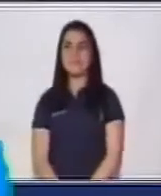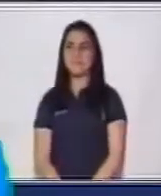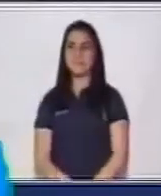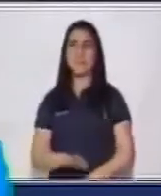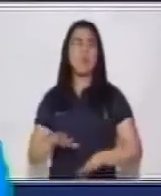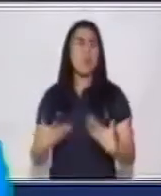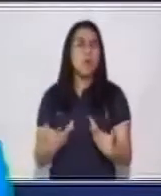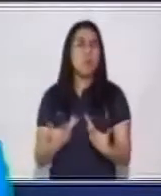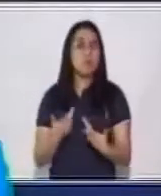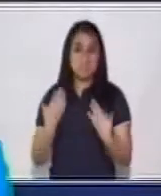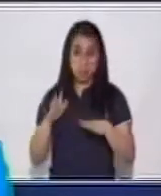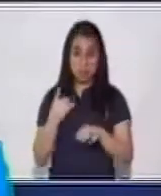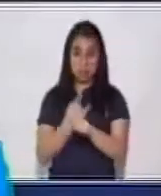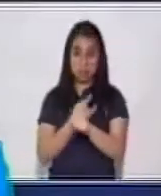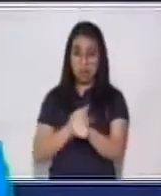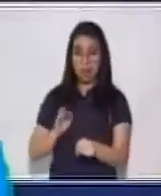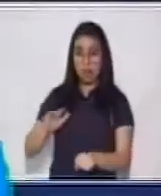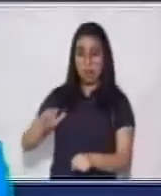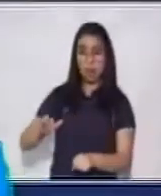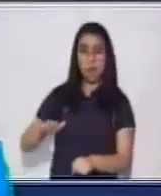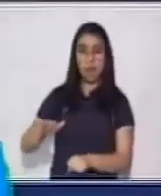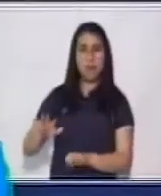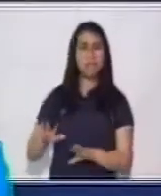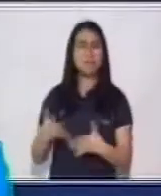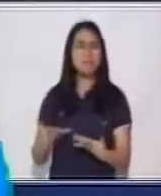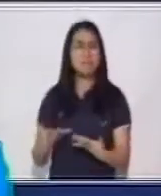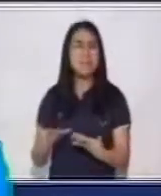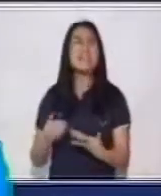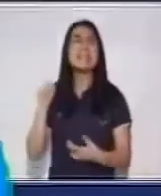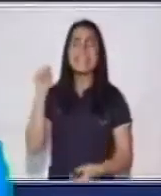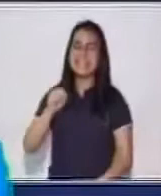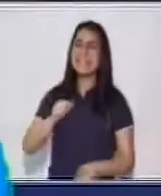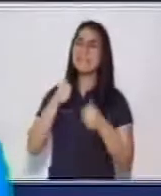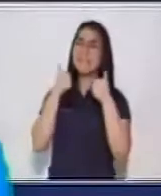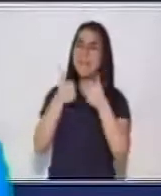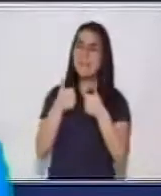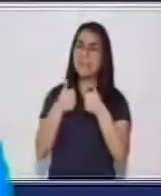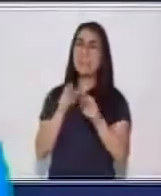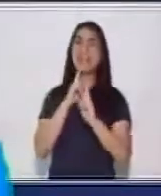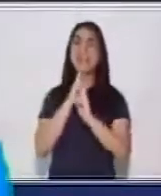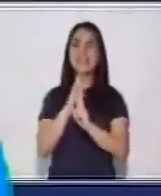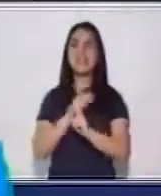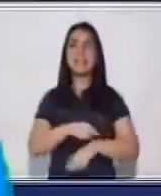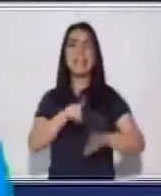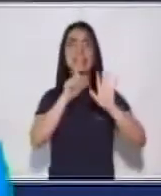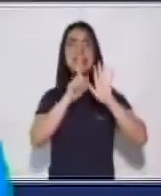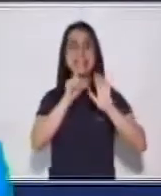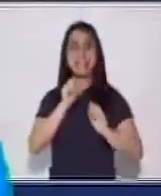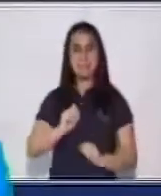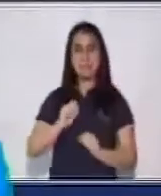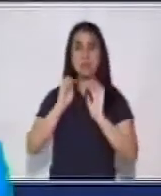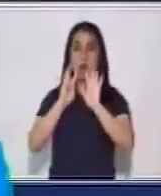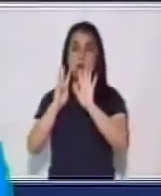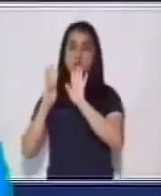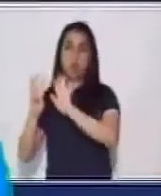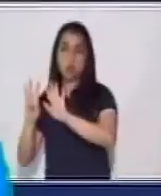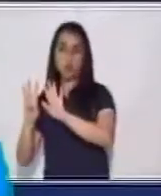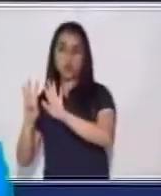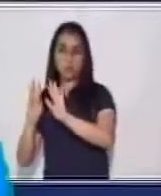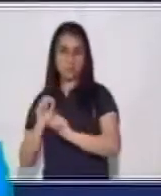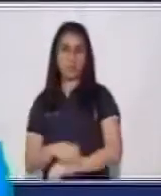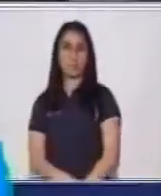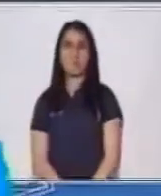6.88 unidades. Como te había dicho anteriormente, cualquiera de los lados va a ser menor en tamaño